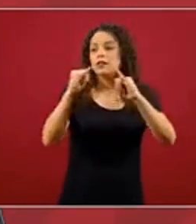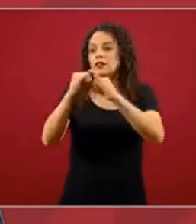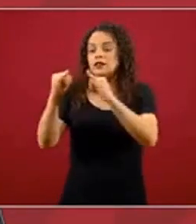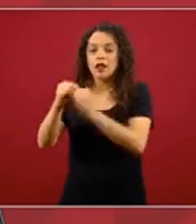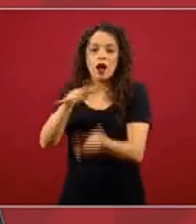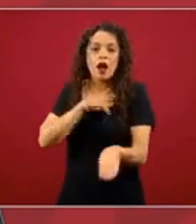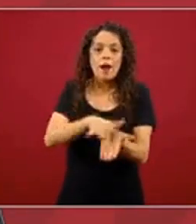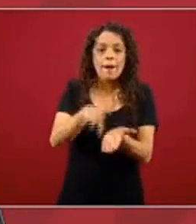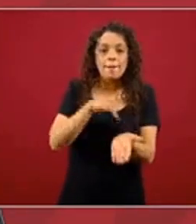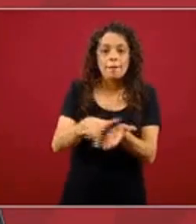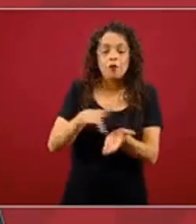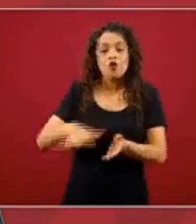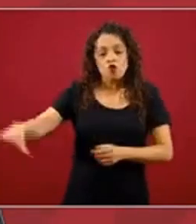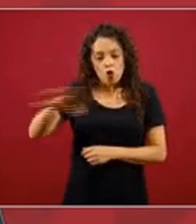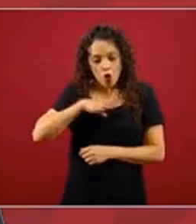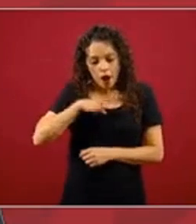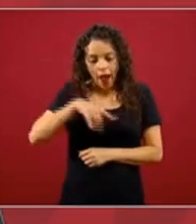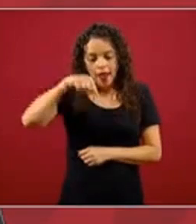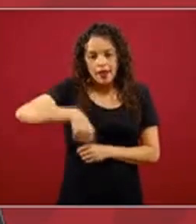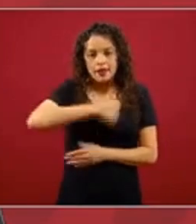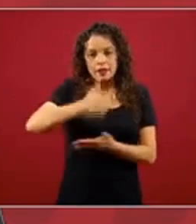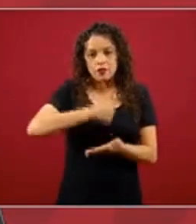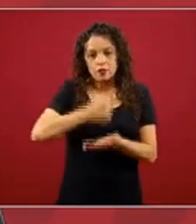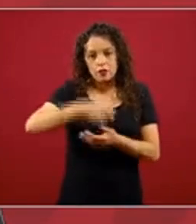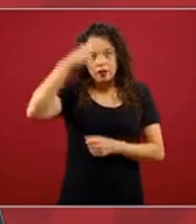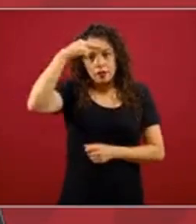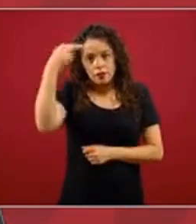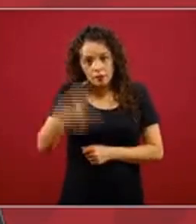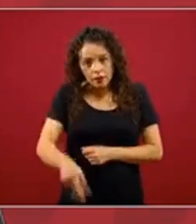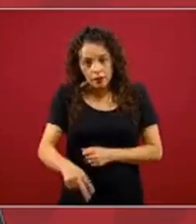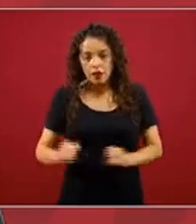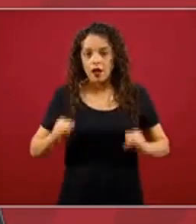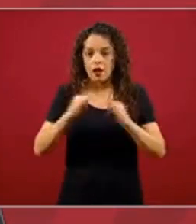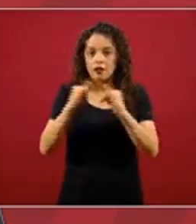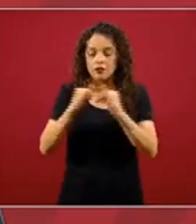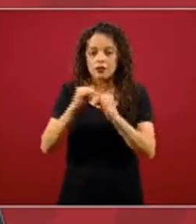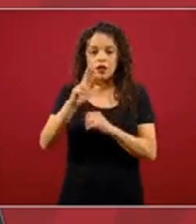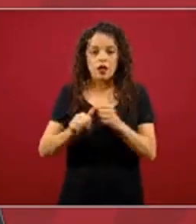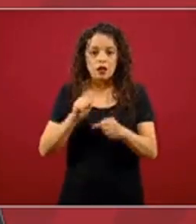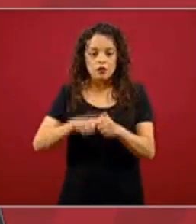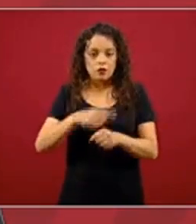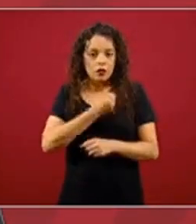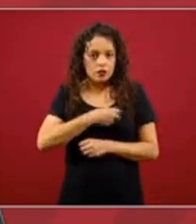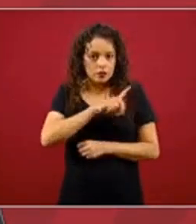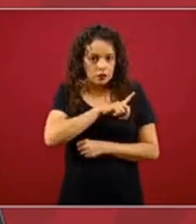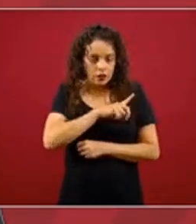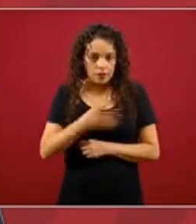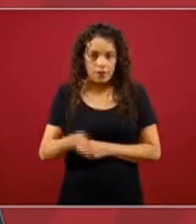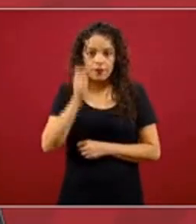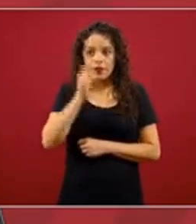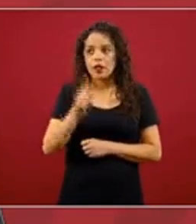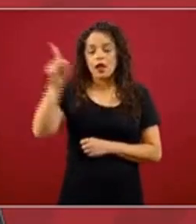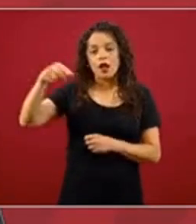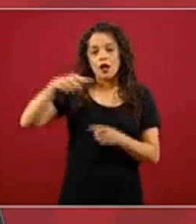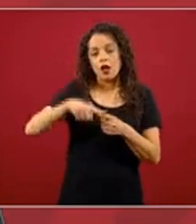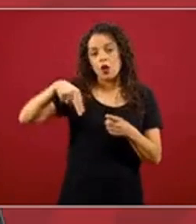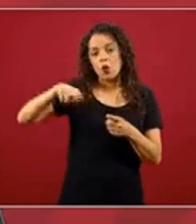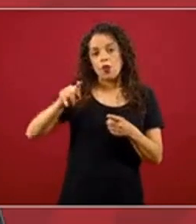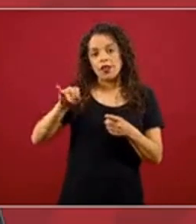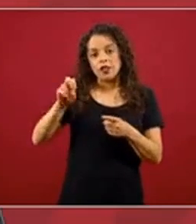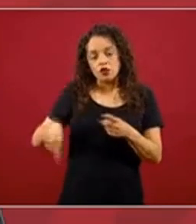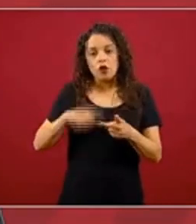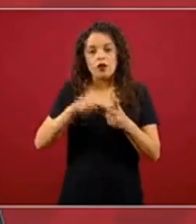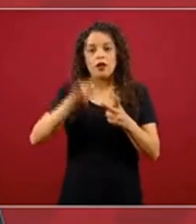existen territorialmente en la Ciudad de México, los institutos nacionales de salud, en particular el Instituto de Nutrición, el INER, el